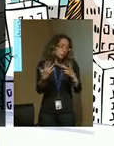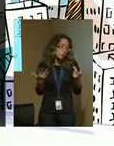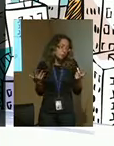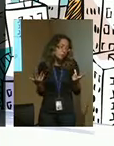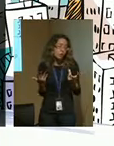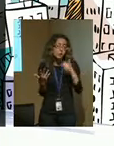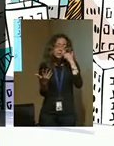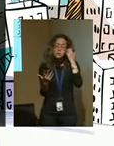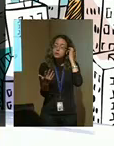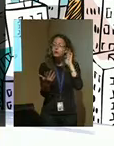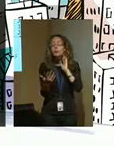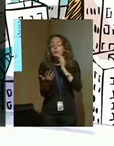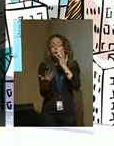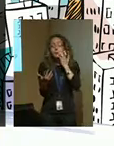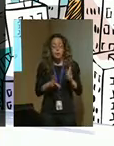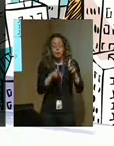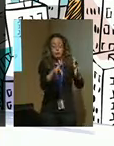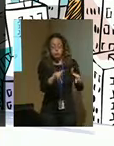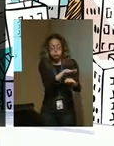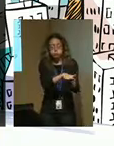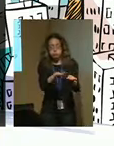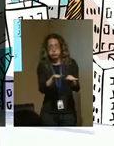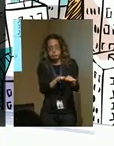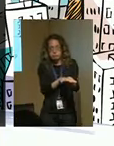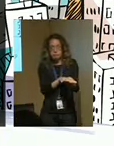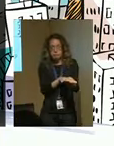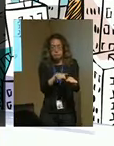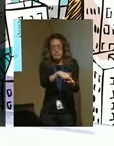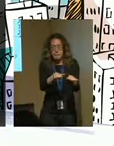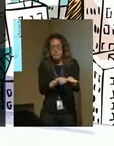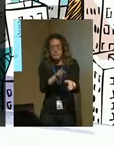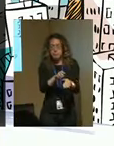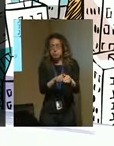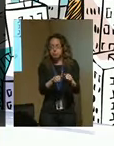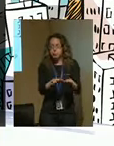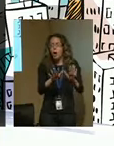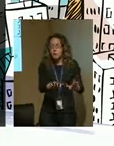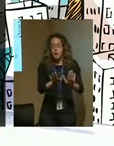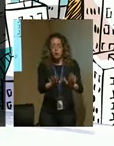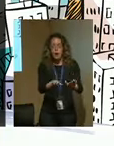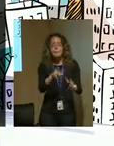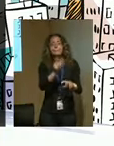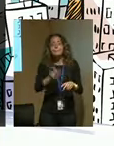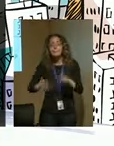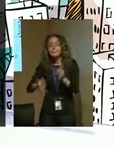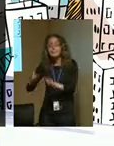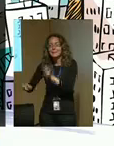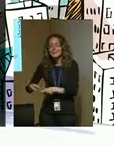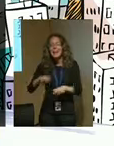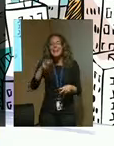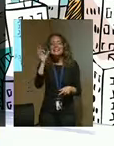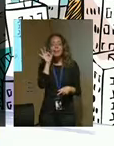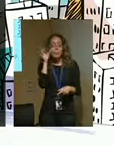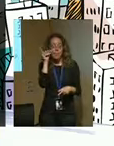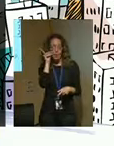estacionar en el hotel a personas con síndrome de Down. Desde PREDIF y desde el CERMI Castilla y León desde el CERMI estatal